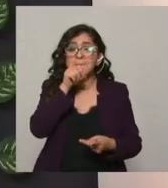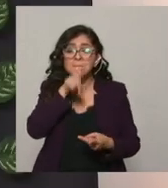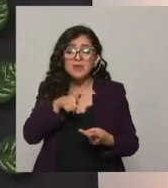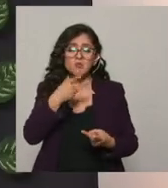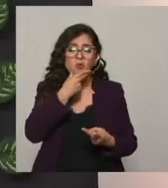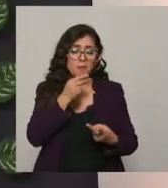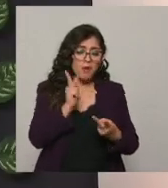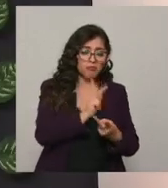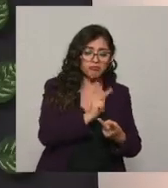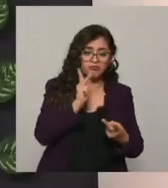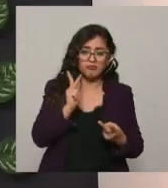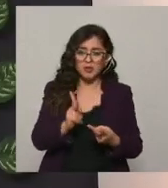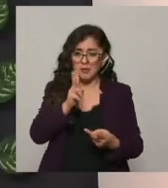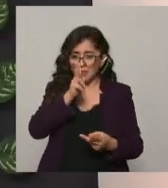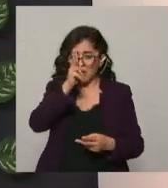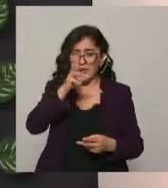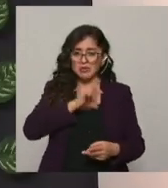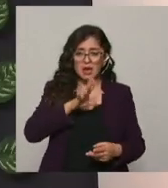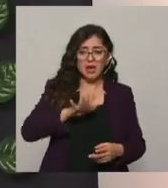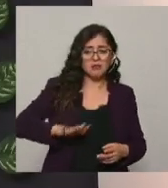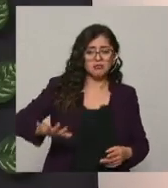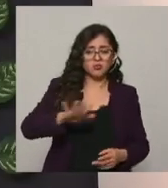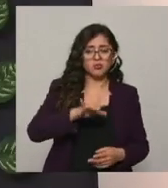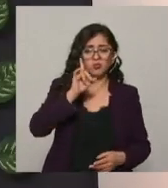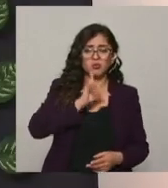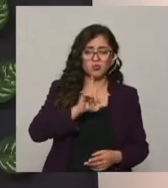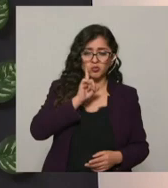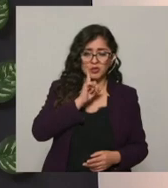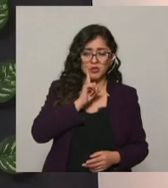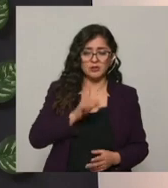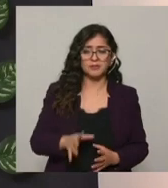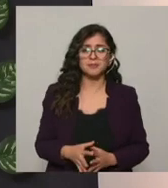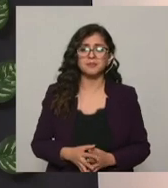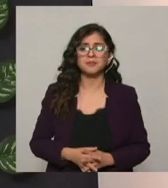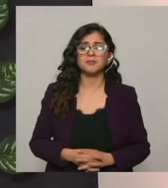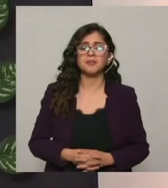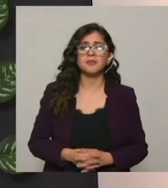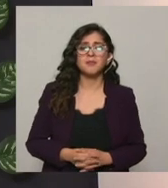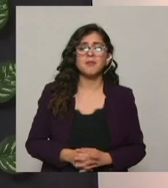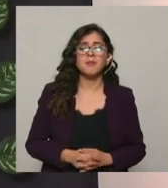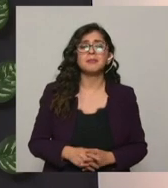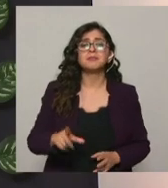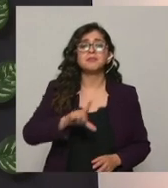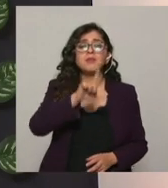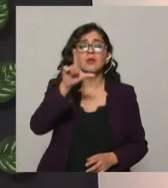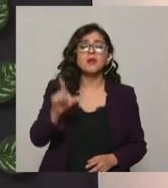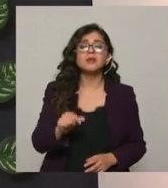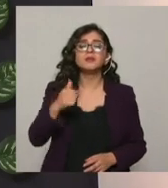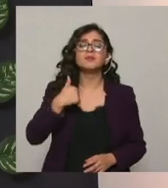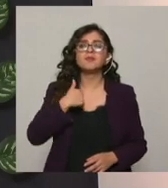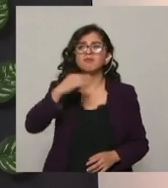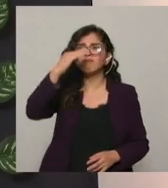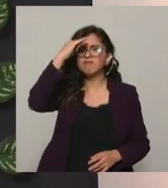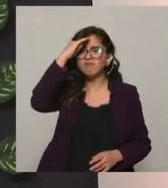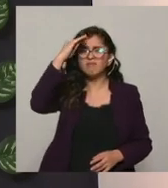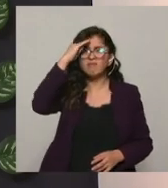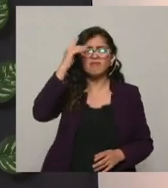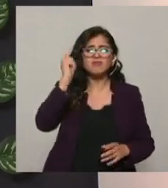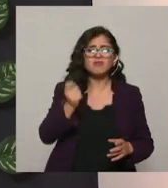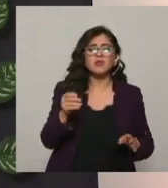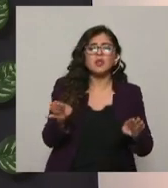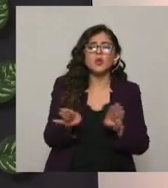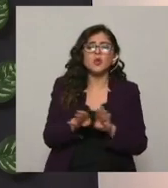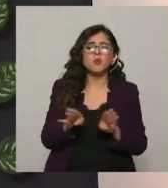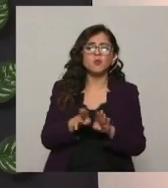que vivimos nosotras, ¿no? Y a partir de esto, para mí ha sido muy interesante generar reflexiones de cómo las